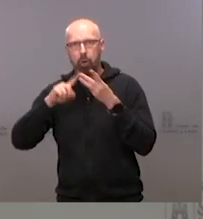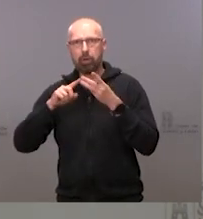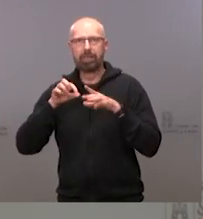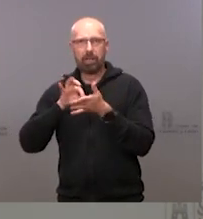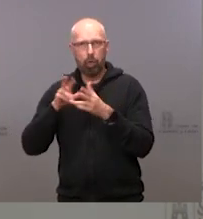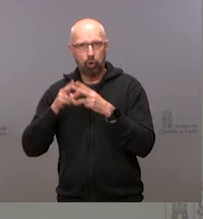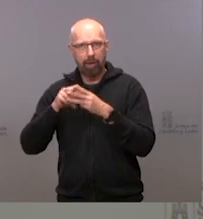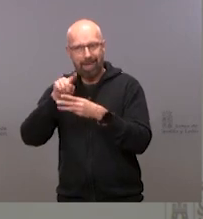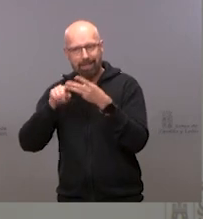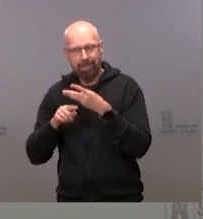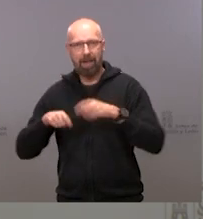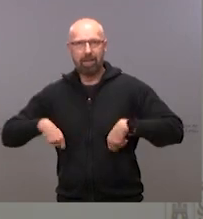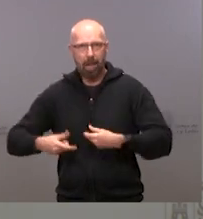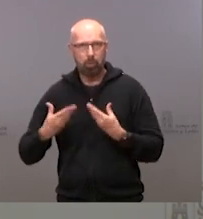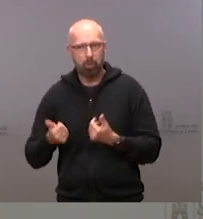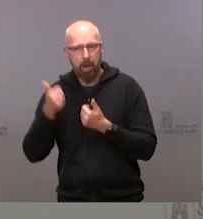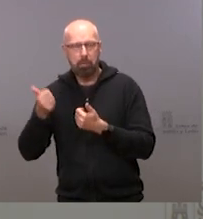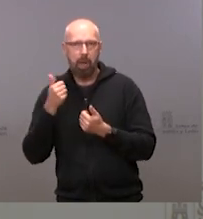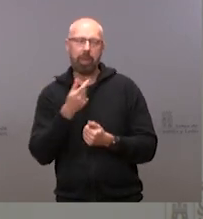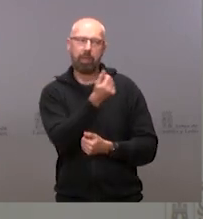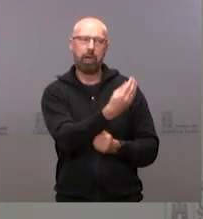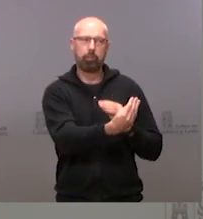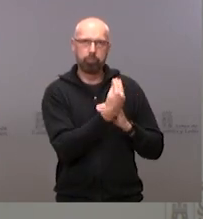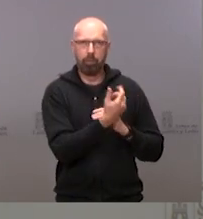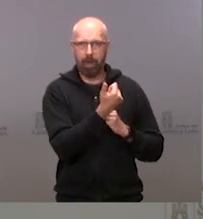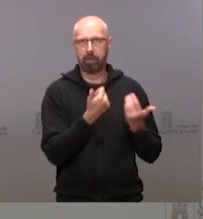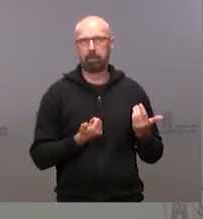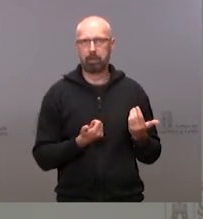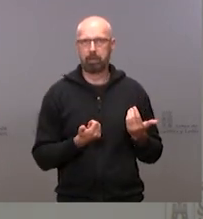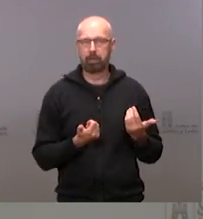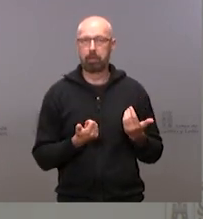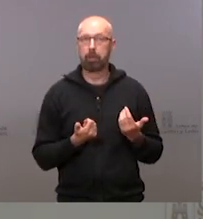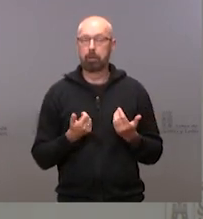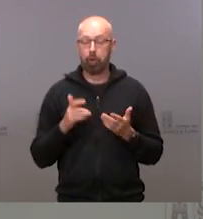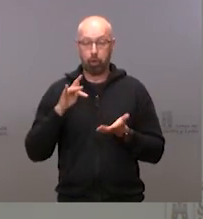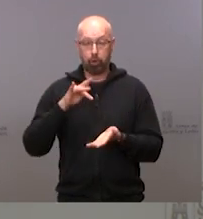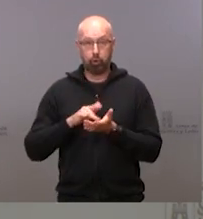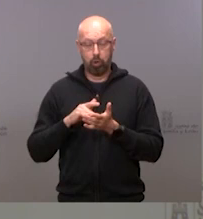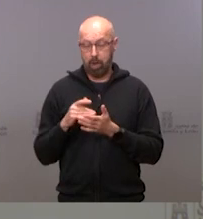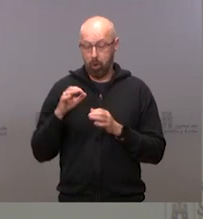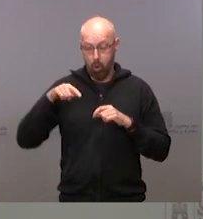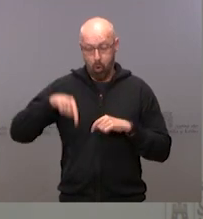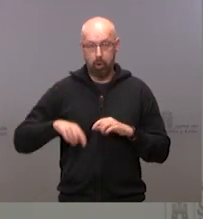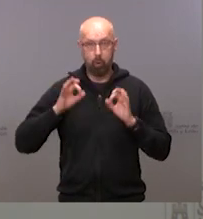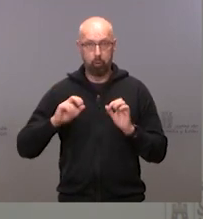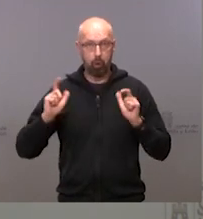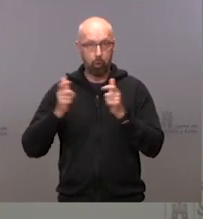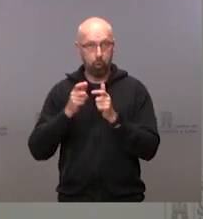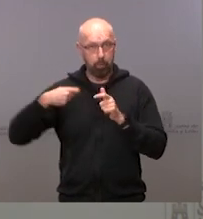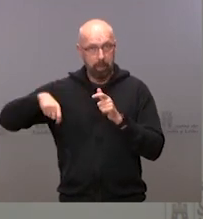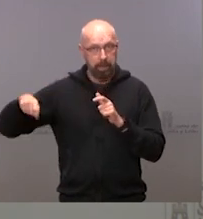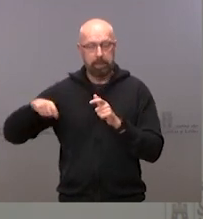sociales la celebración de esta conferencia de presidentes con carácter extraordinario pone de